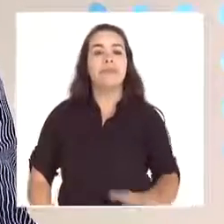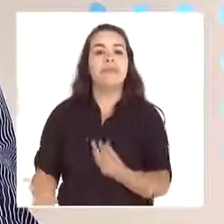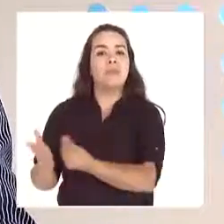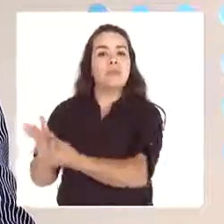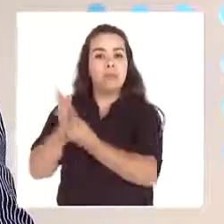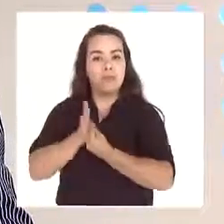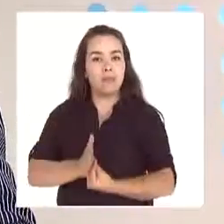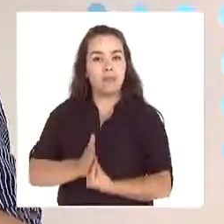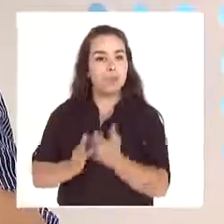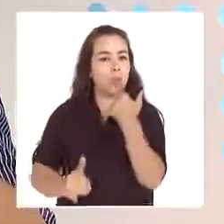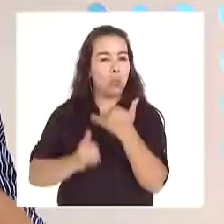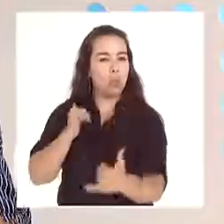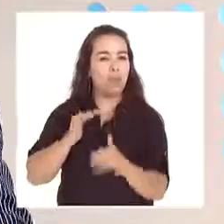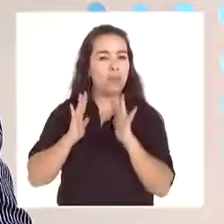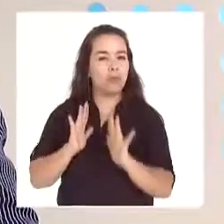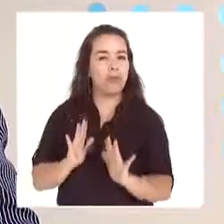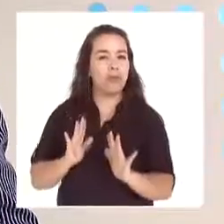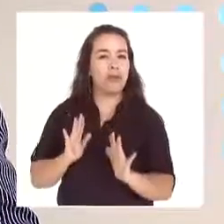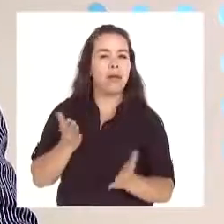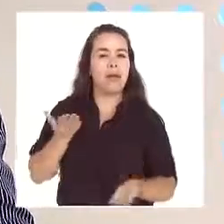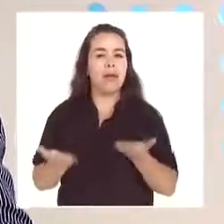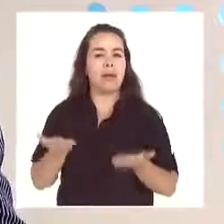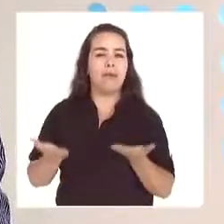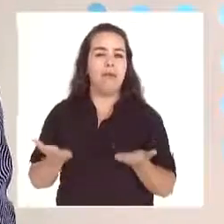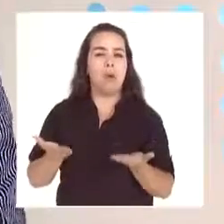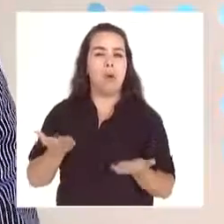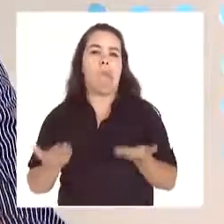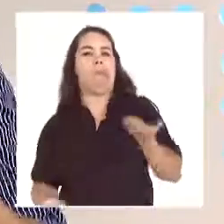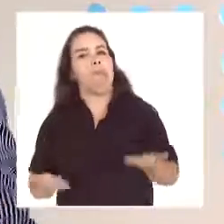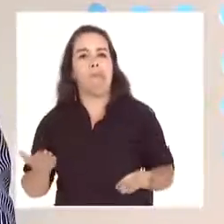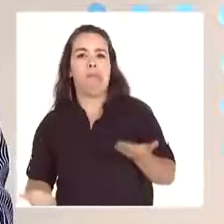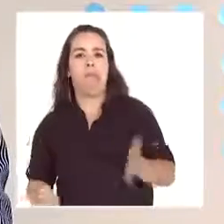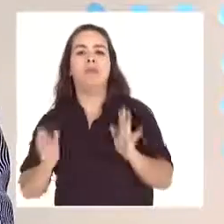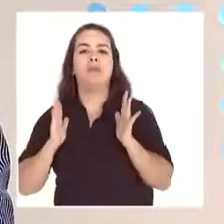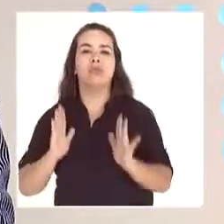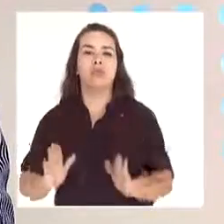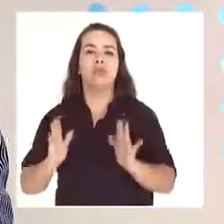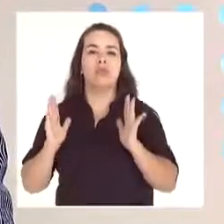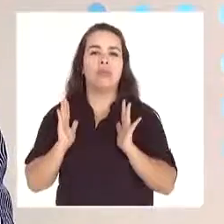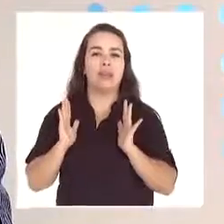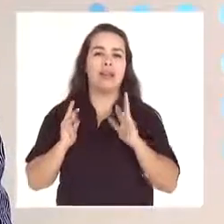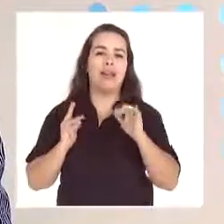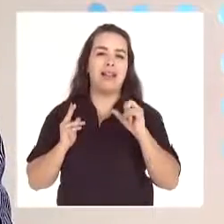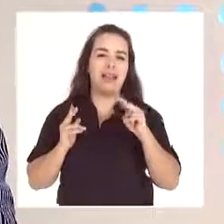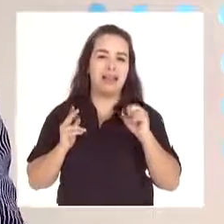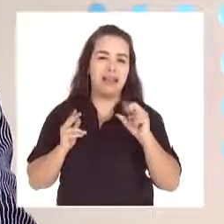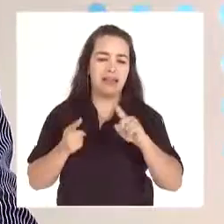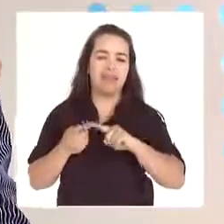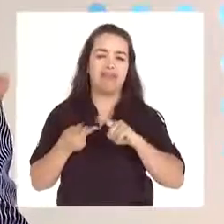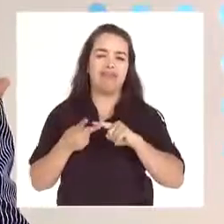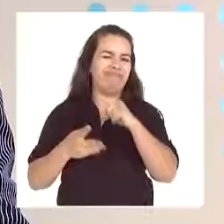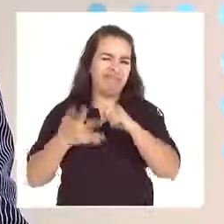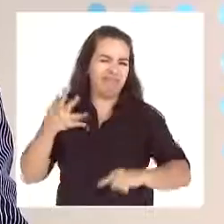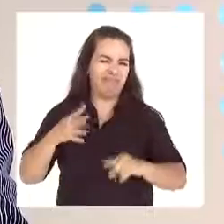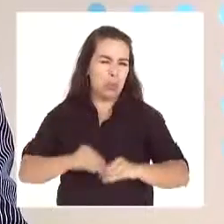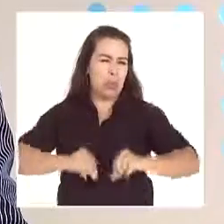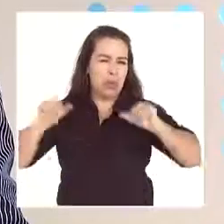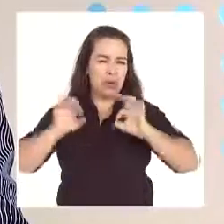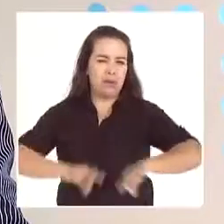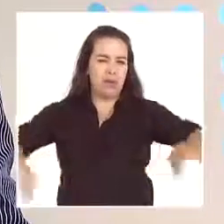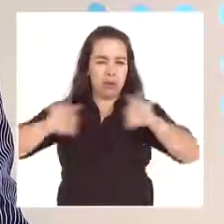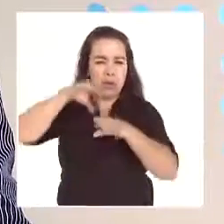este equilibrio o desequilibrio del complejo del eje renina-angiotensina-aldosterona es